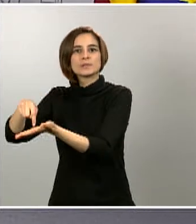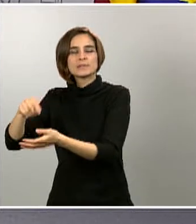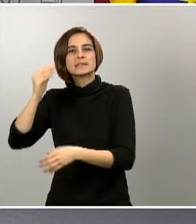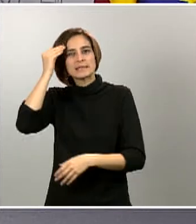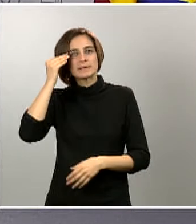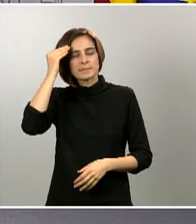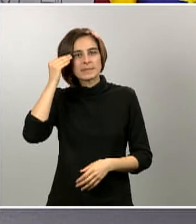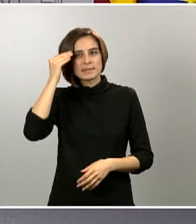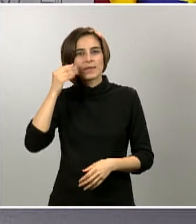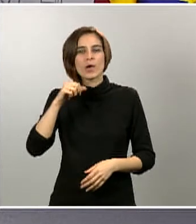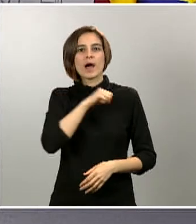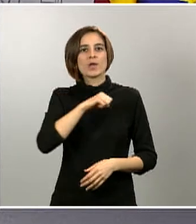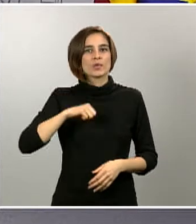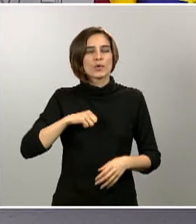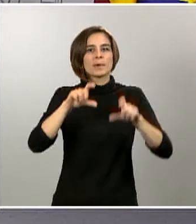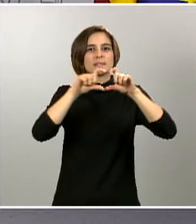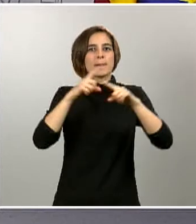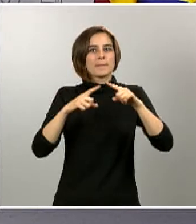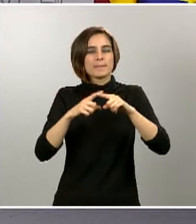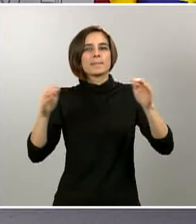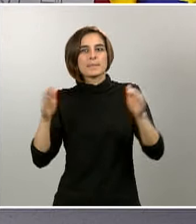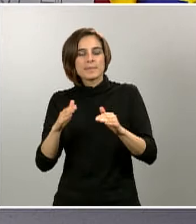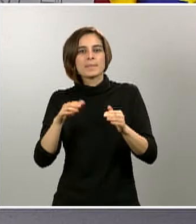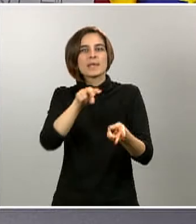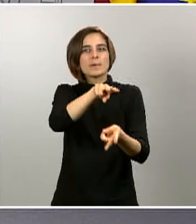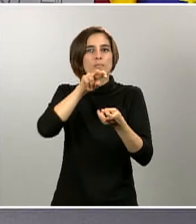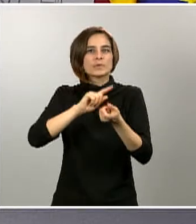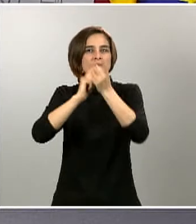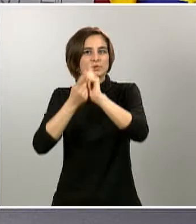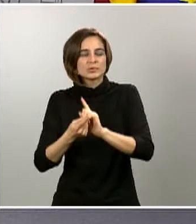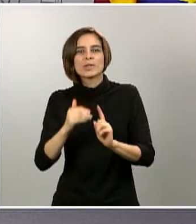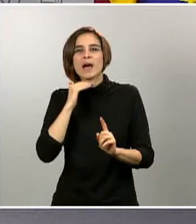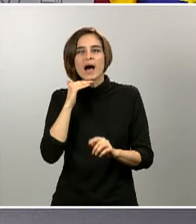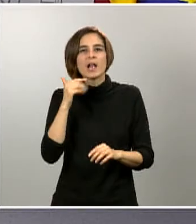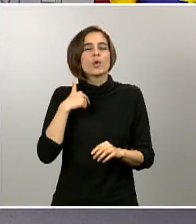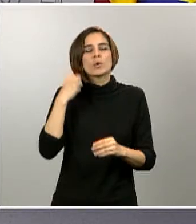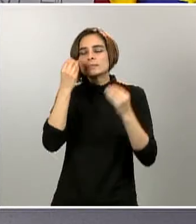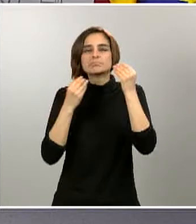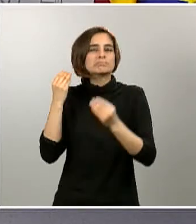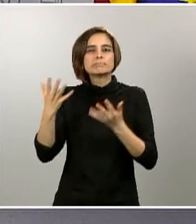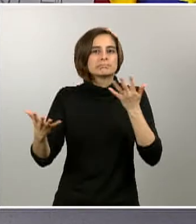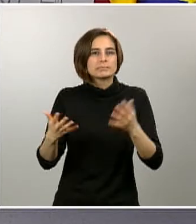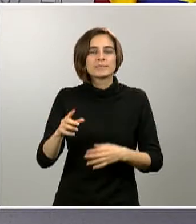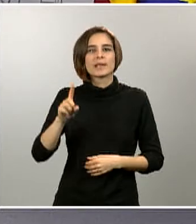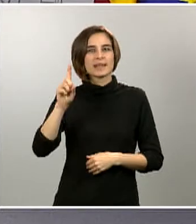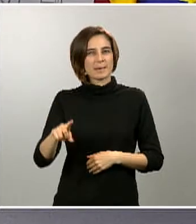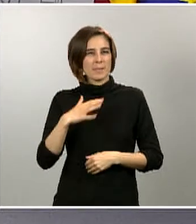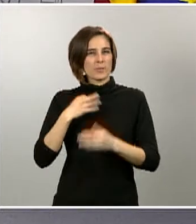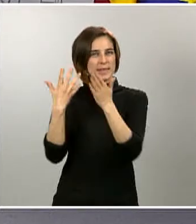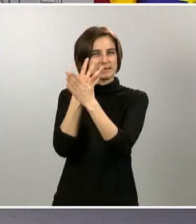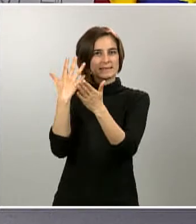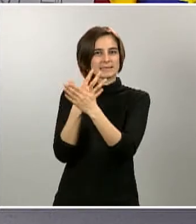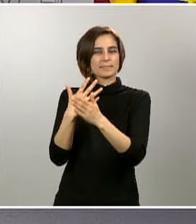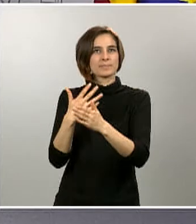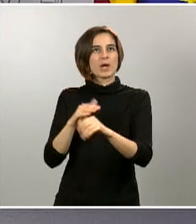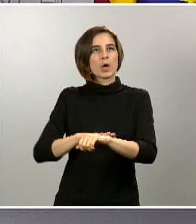autónomos y pymes y cuáles serían esas figuras que están hablando. Si también nos puede aclarar cuándo prevé el Gobierno aprobar la renta